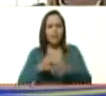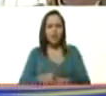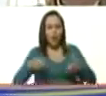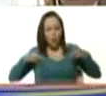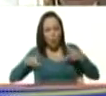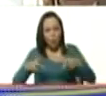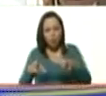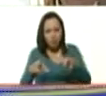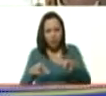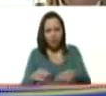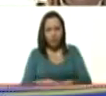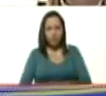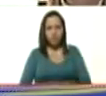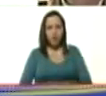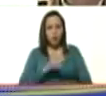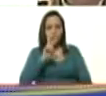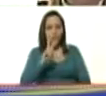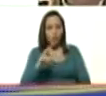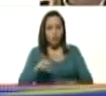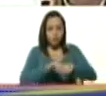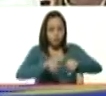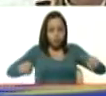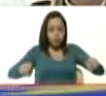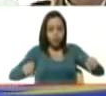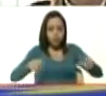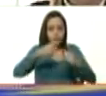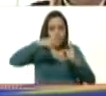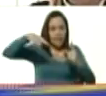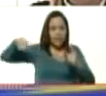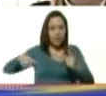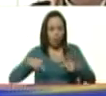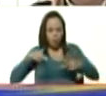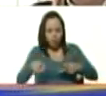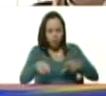cortaron dos cables suministradores de energía.